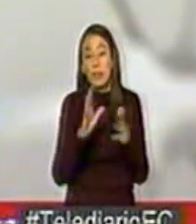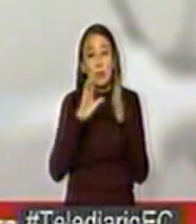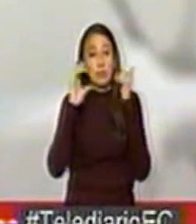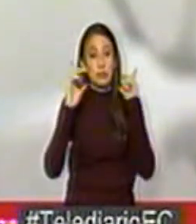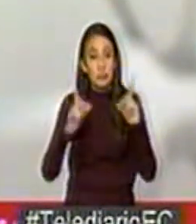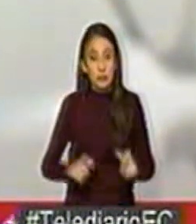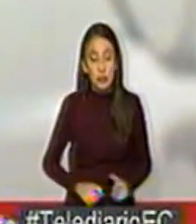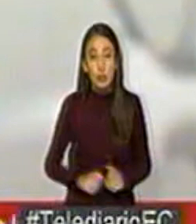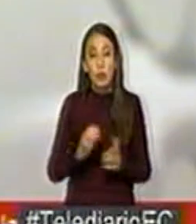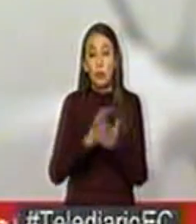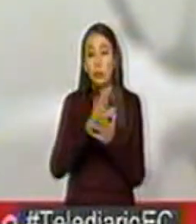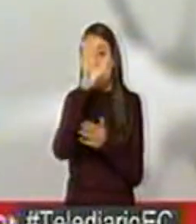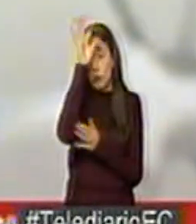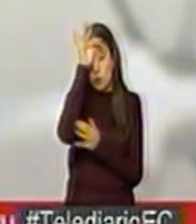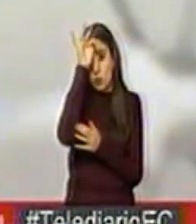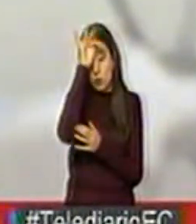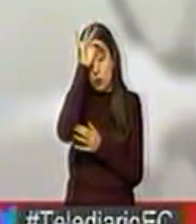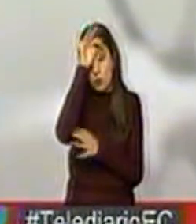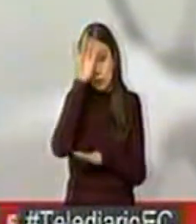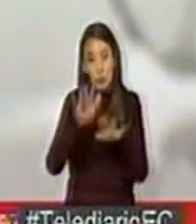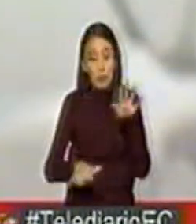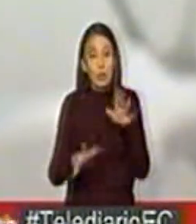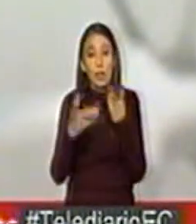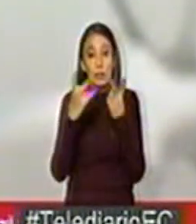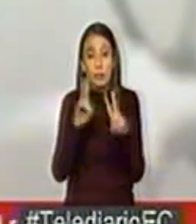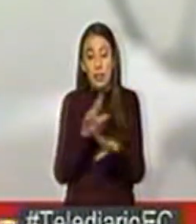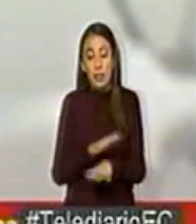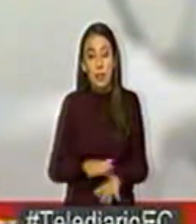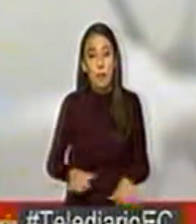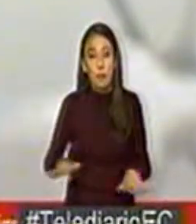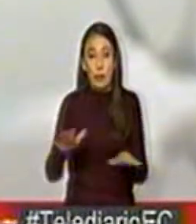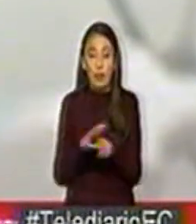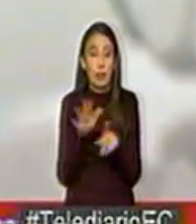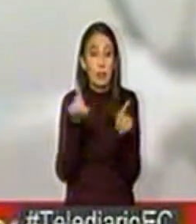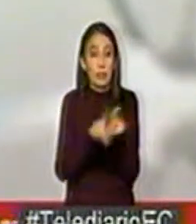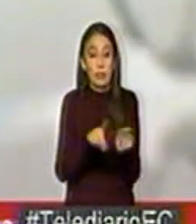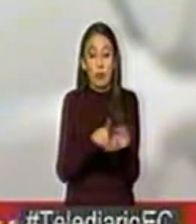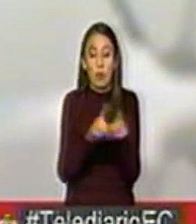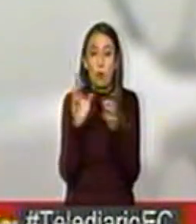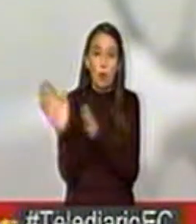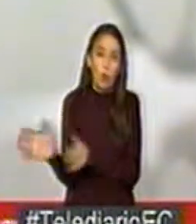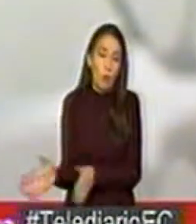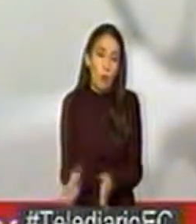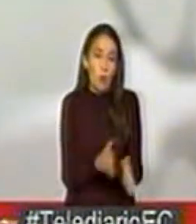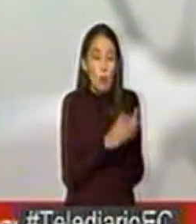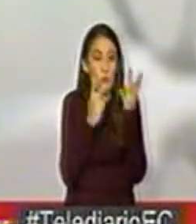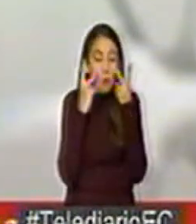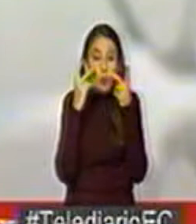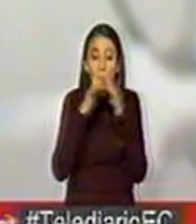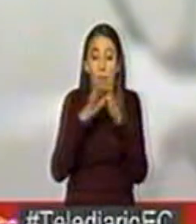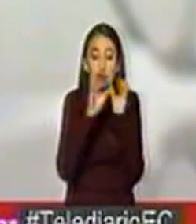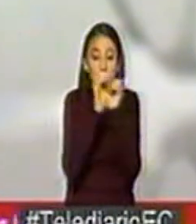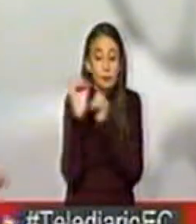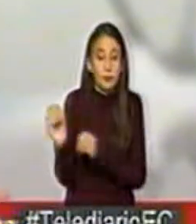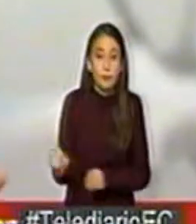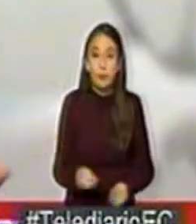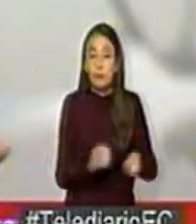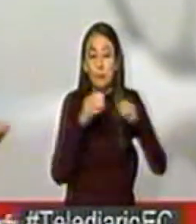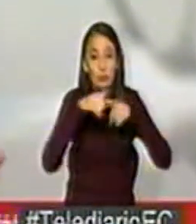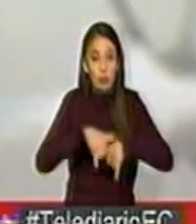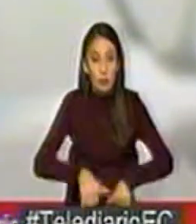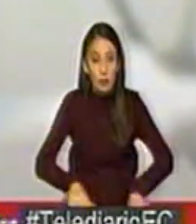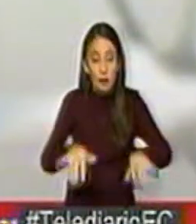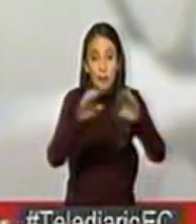los hospitales básicos, los de segundo nivel y también los de tercer nivel. Se incorporan, se coordinan y los órganos que salen de